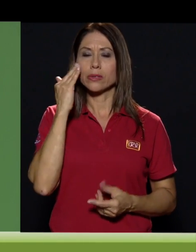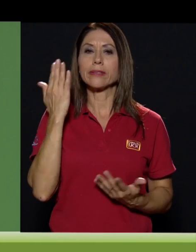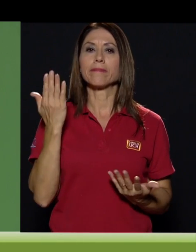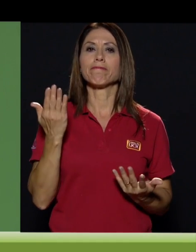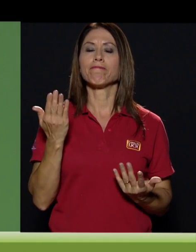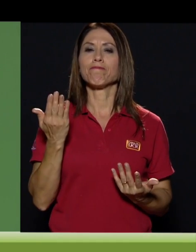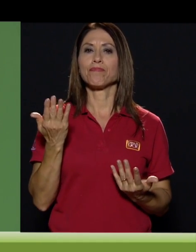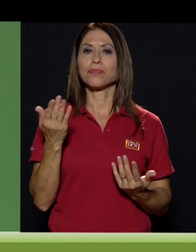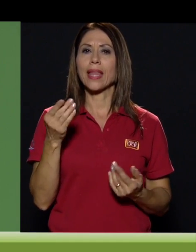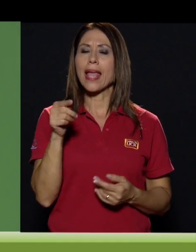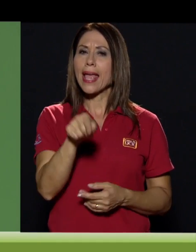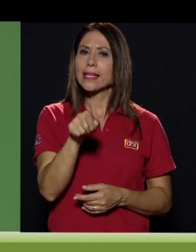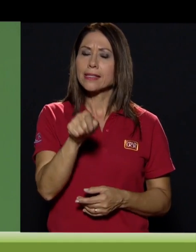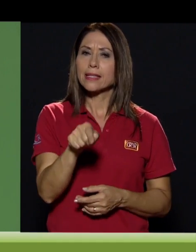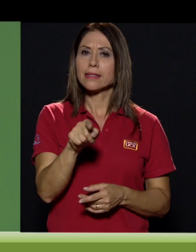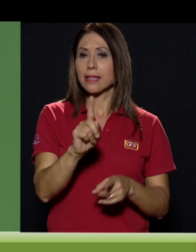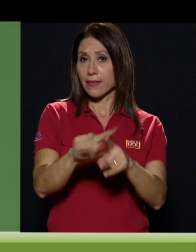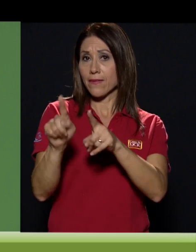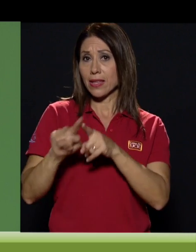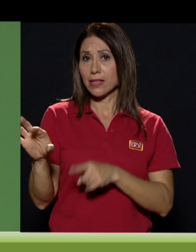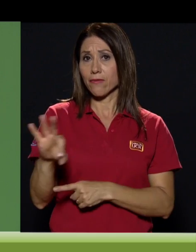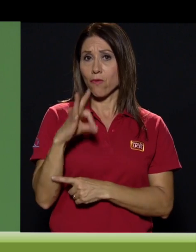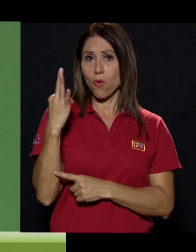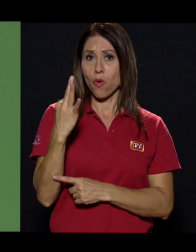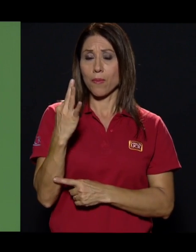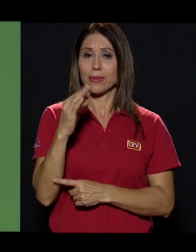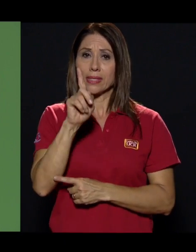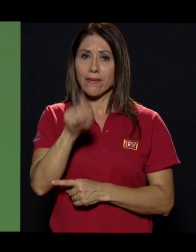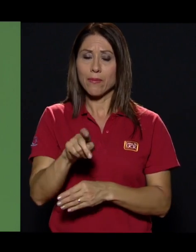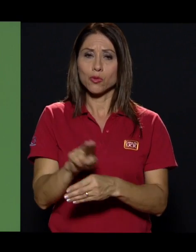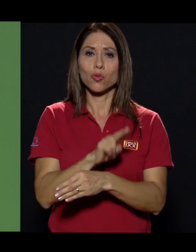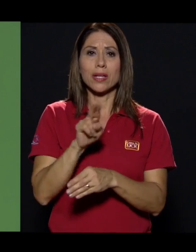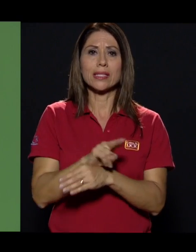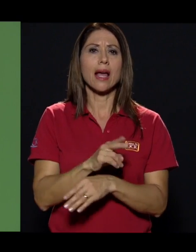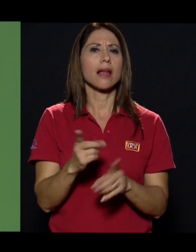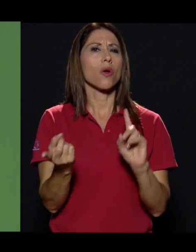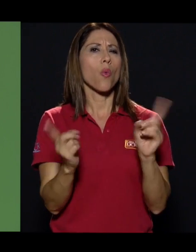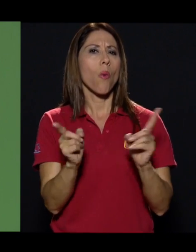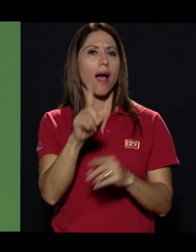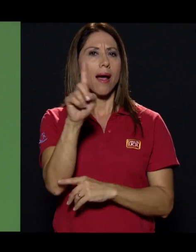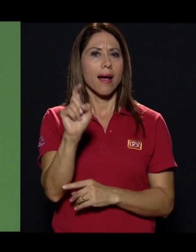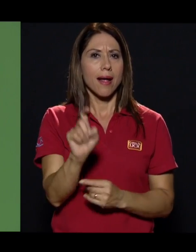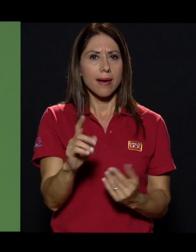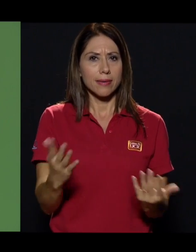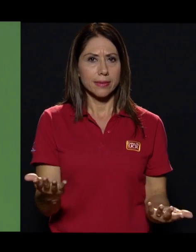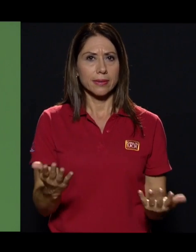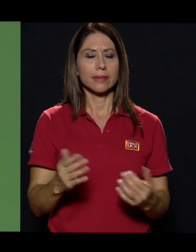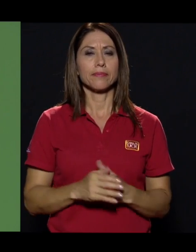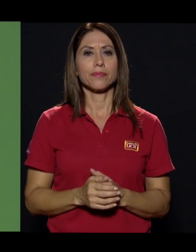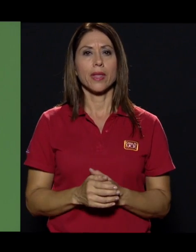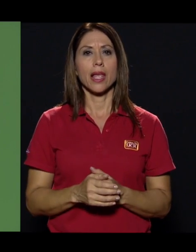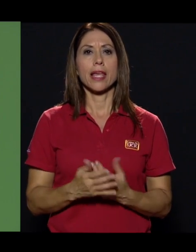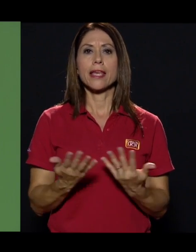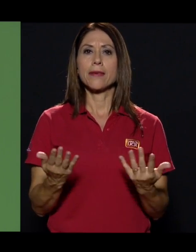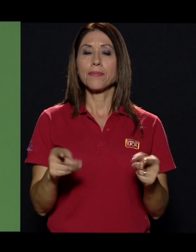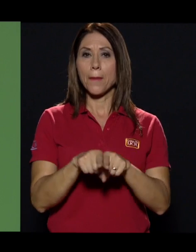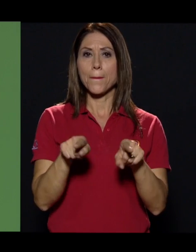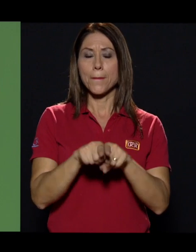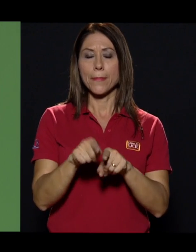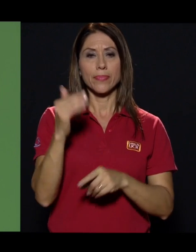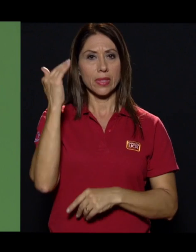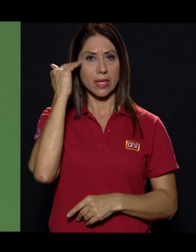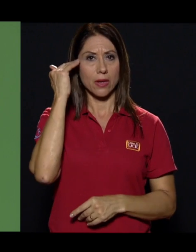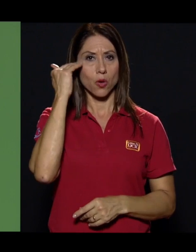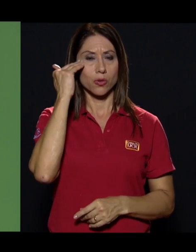cuáles son esos mecanismos que tenemos que utilizar, ¿verdad? Y sobre todo,